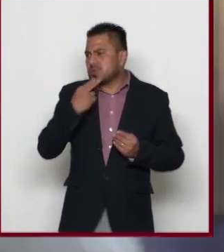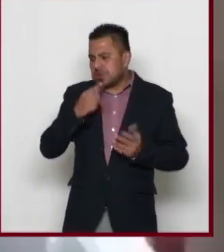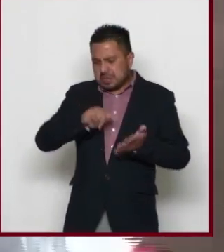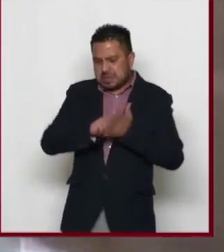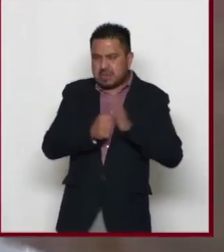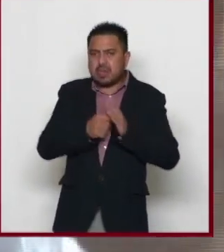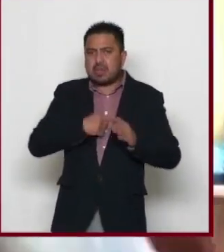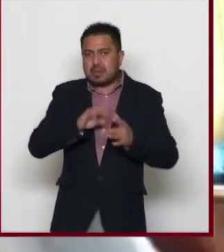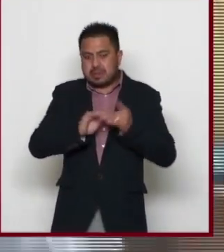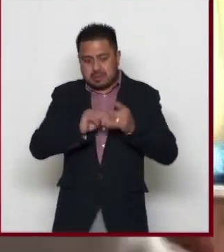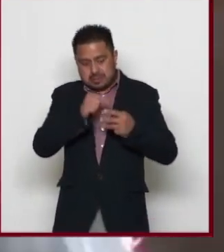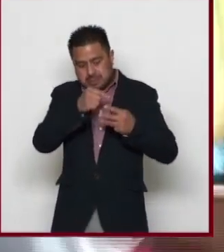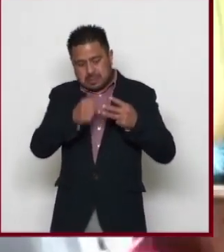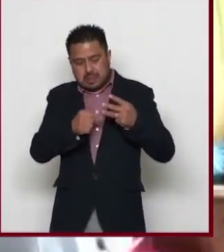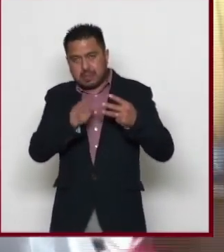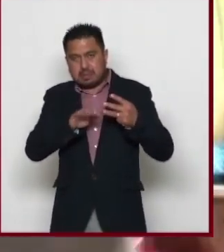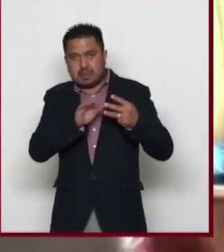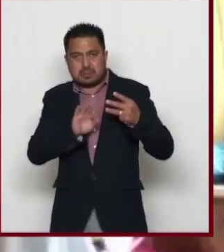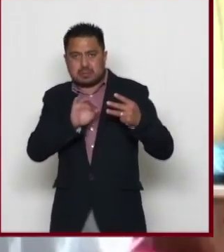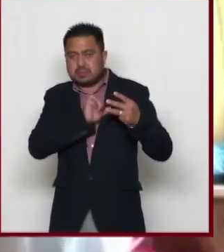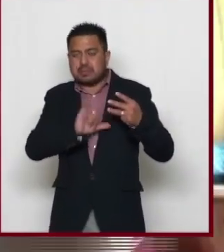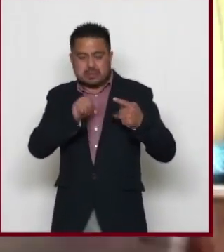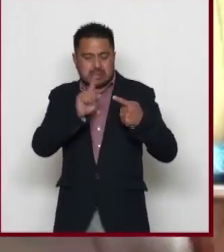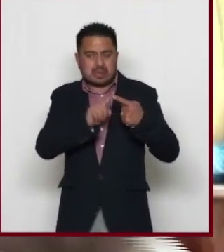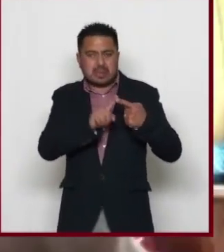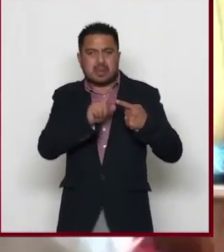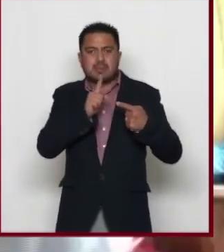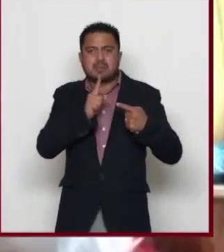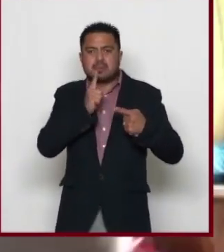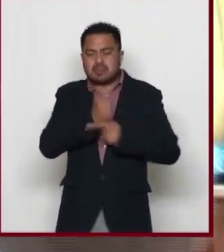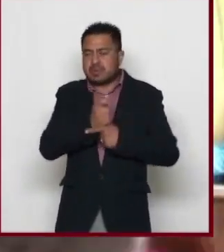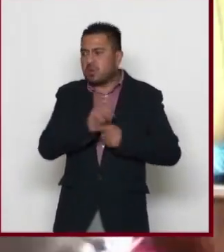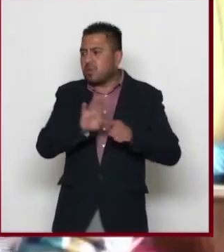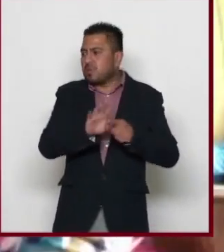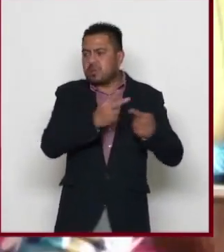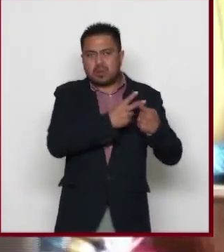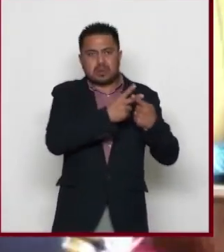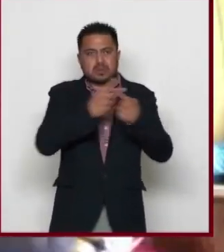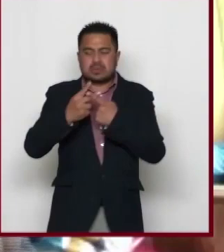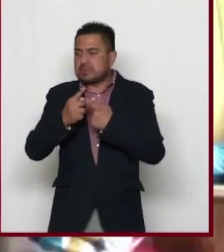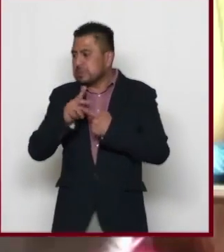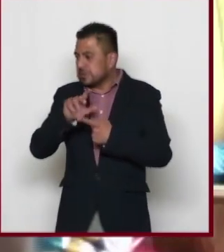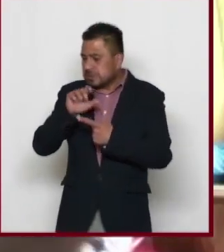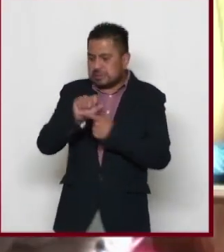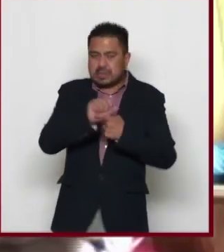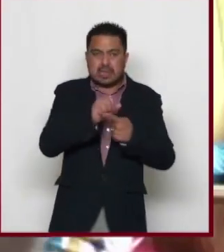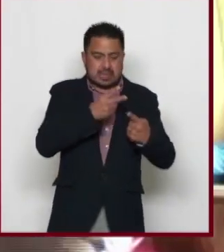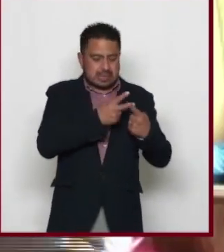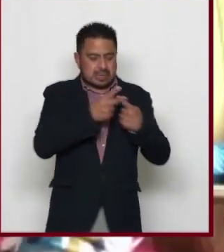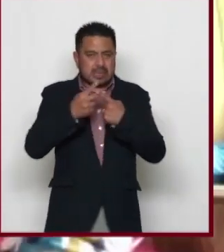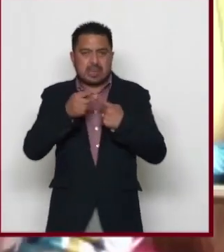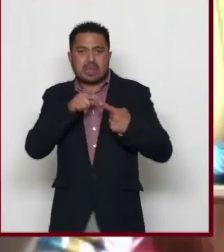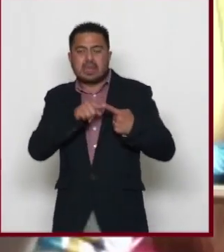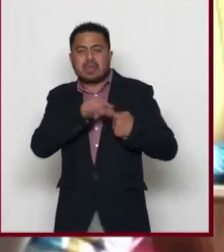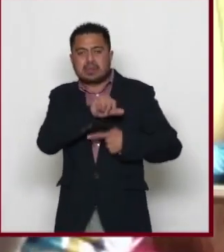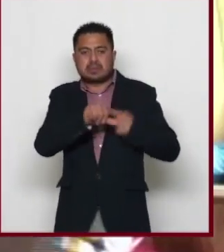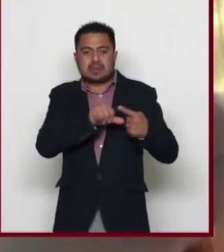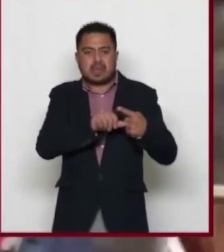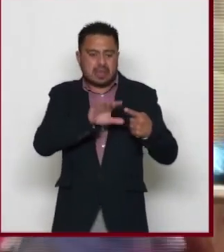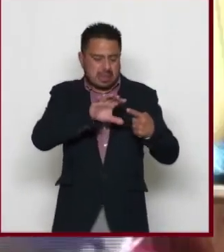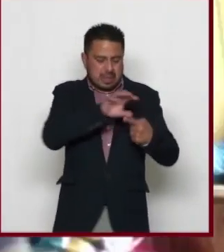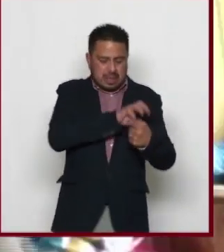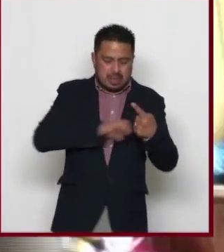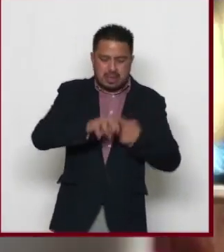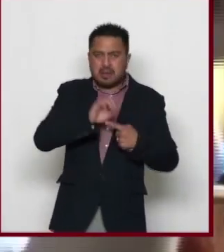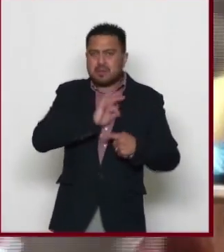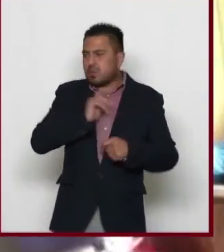en general, usamos muchas técnicas, pero les voy a contar de 3. La primera es esa. Medimos la velocidad con la que se mueve la estrella y